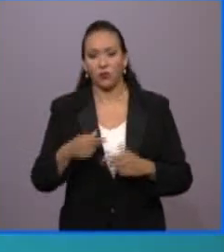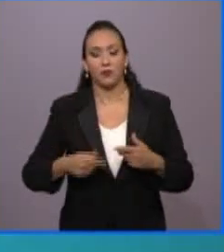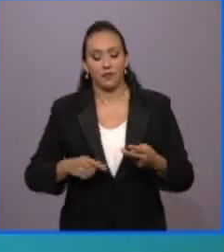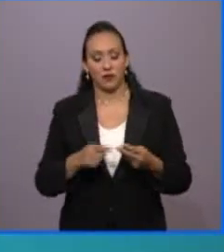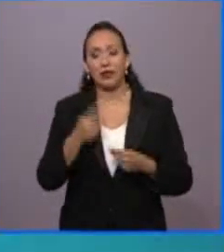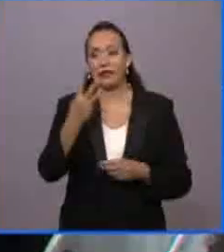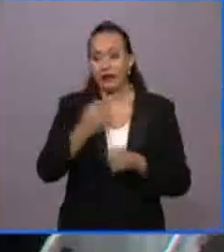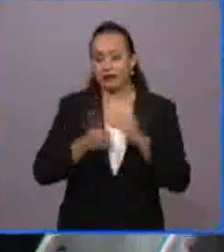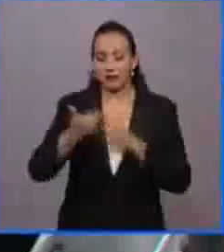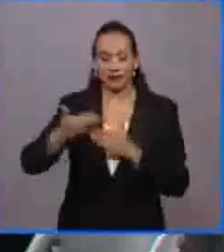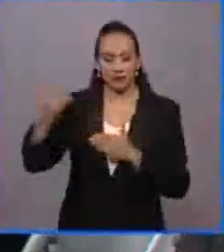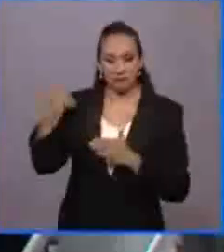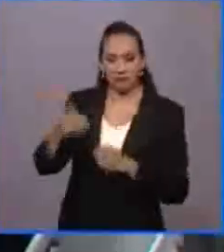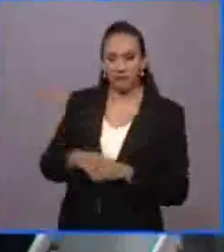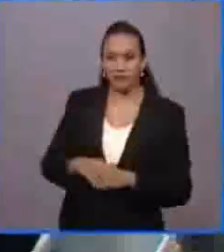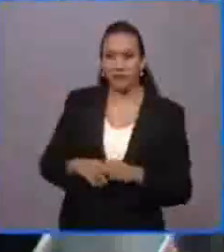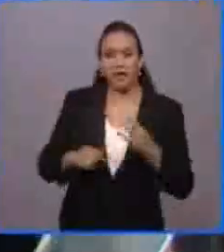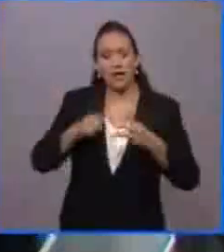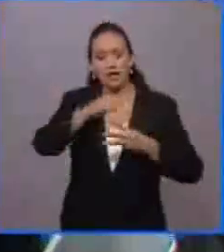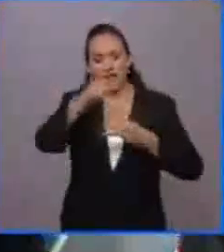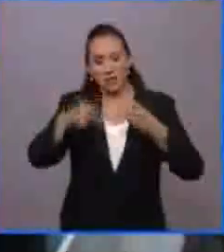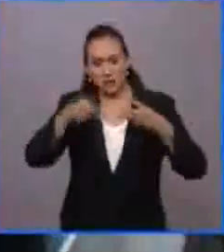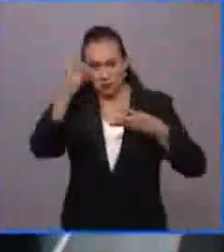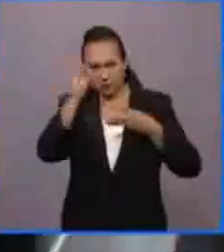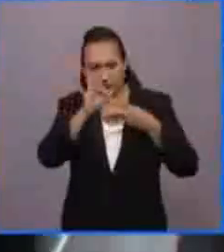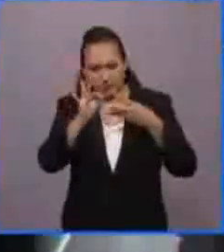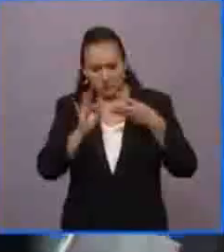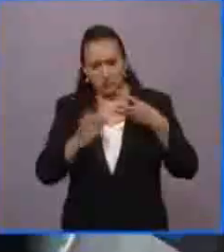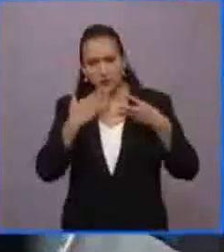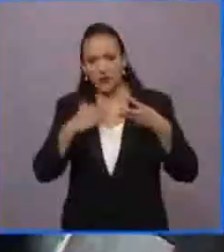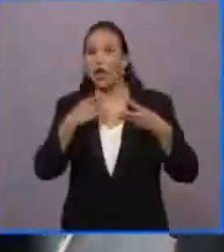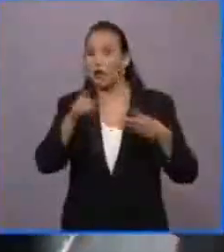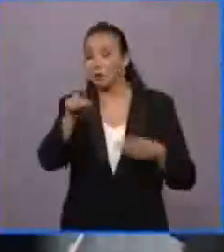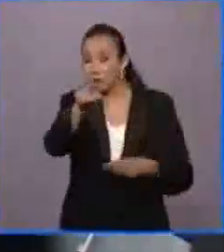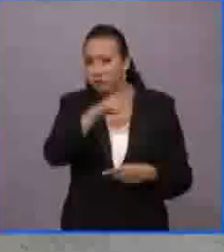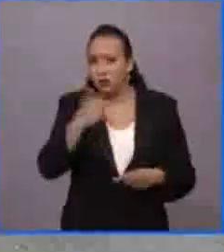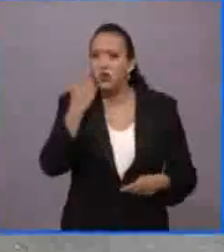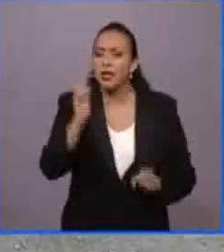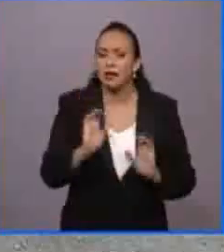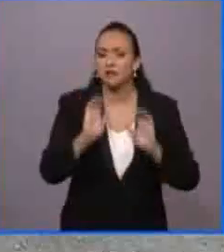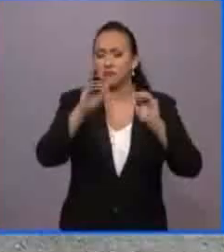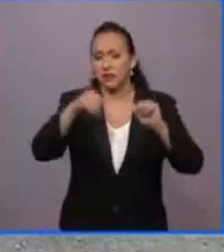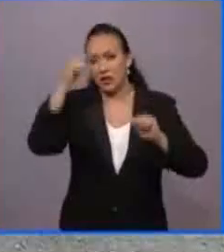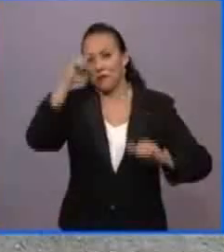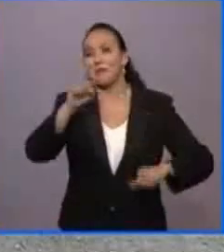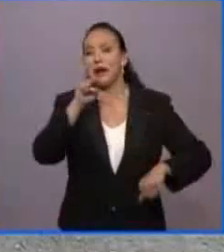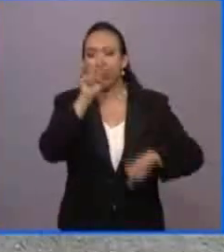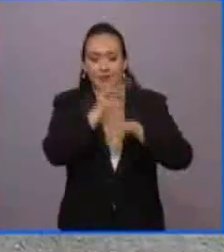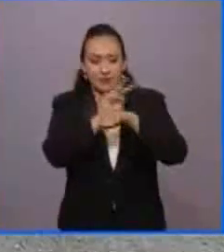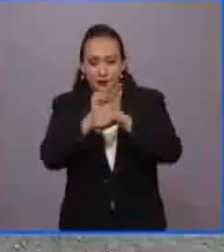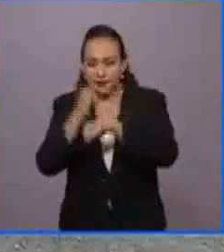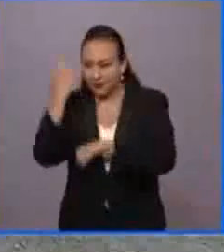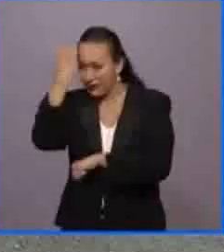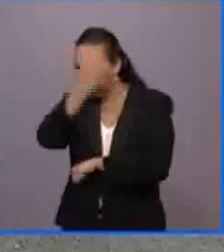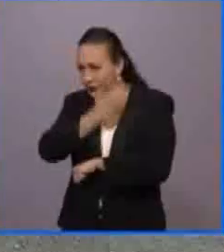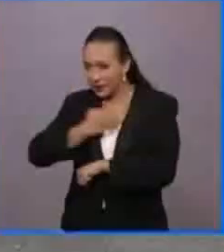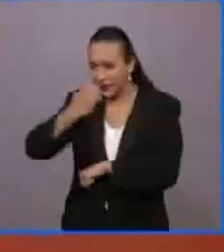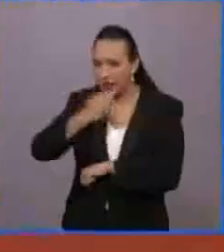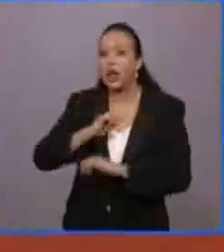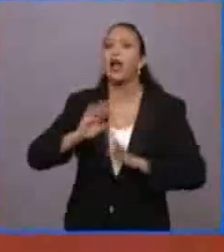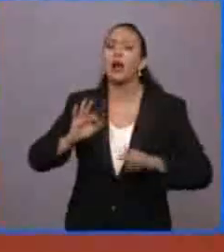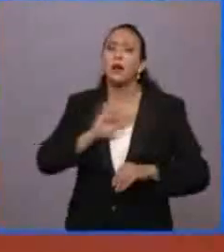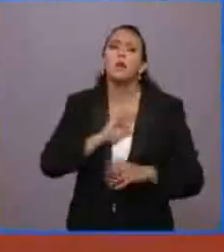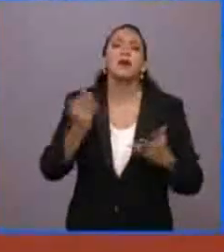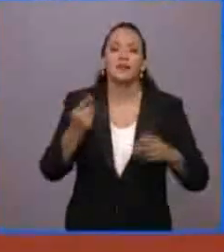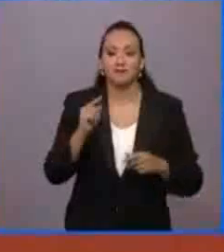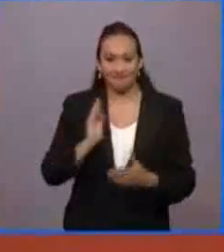3 años previos. Una vez cumplidos los requisitos, las personas interesadas en realizar actividades de observación electoral deberán